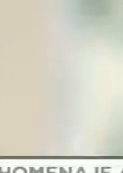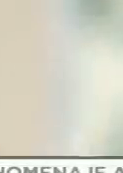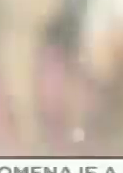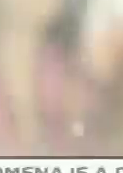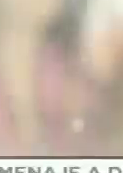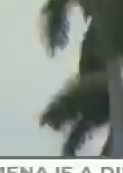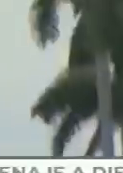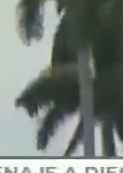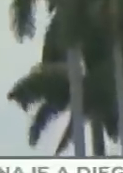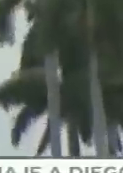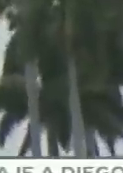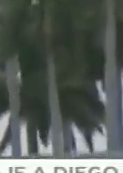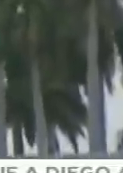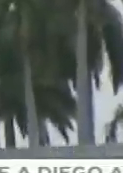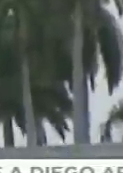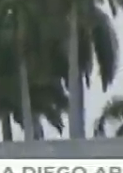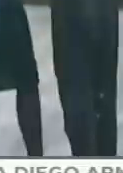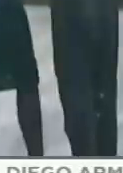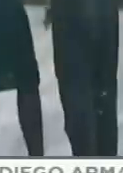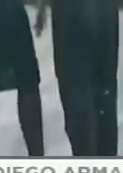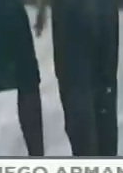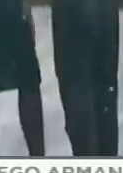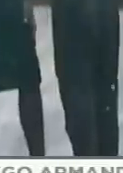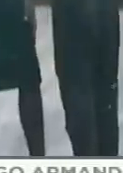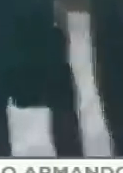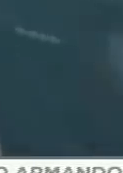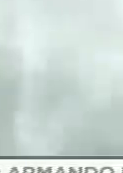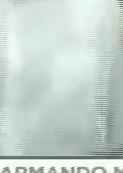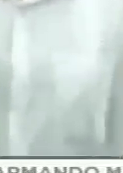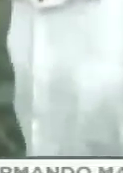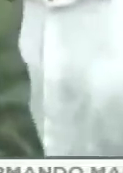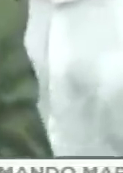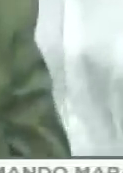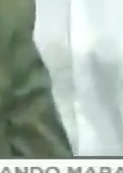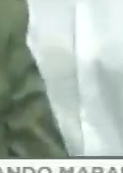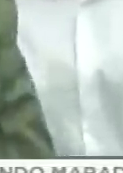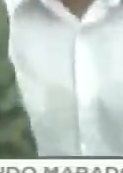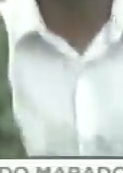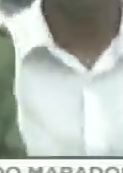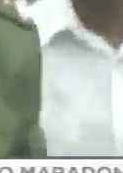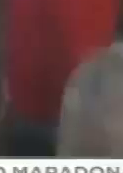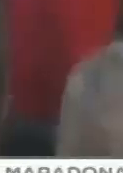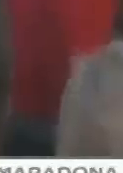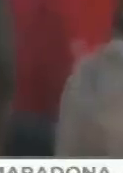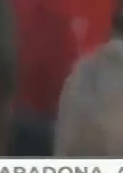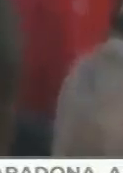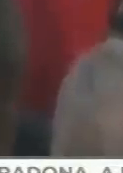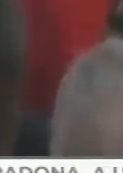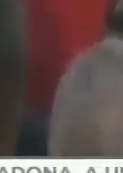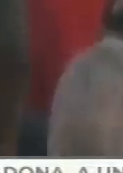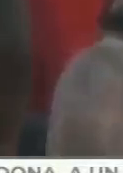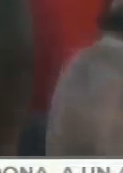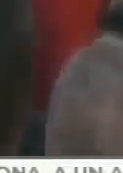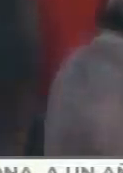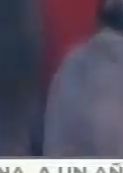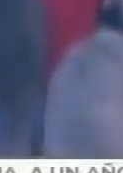pueblo tenga la mayor suma de felicidad social. Fidel, hasta la victoria